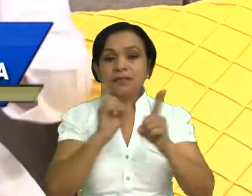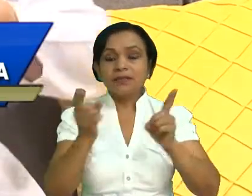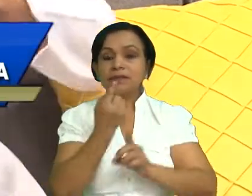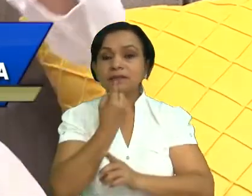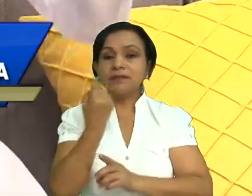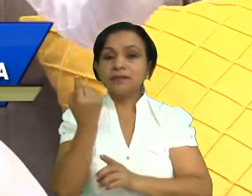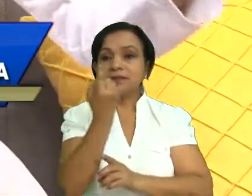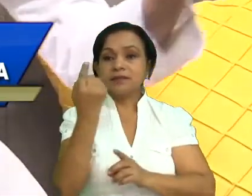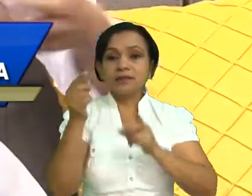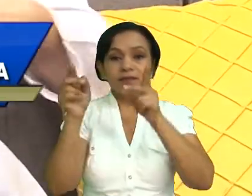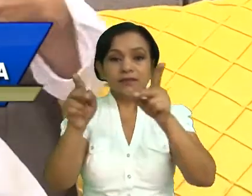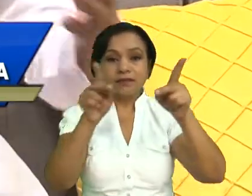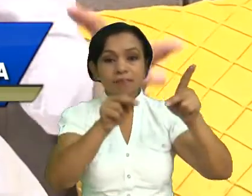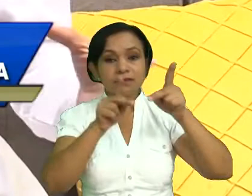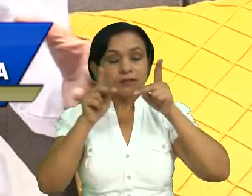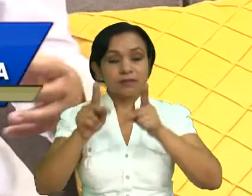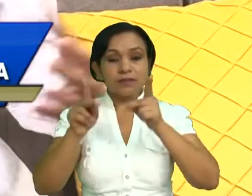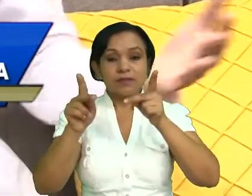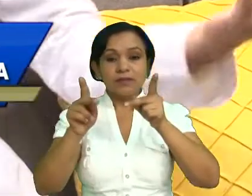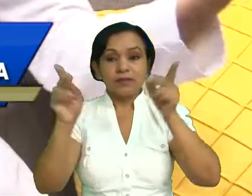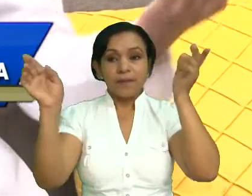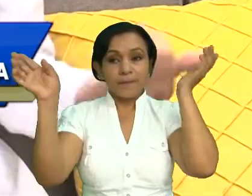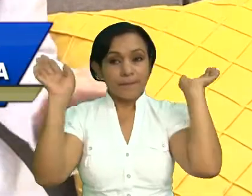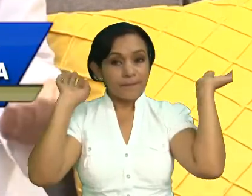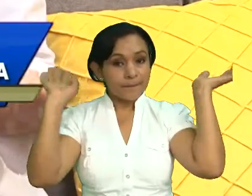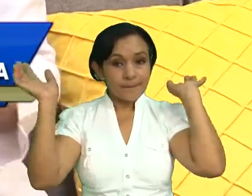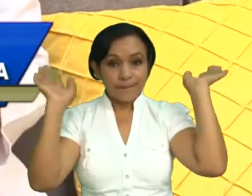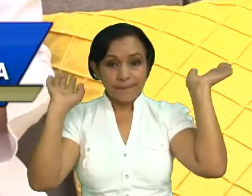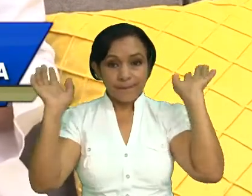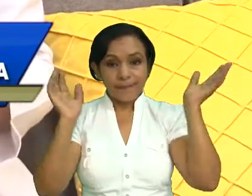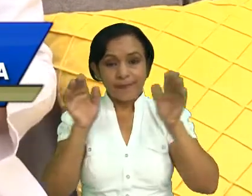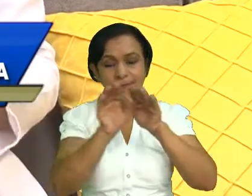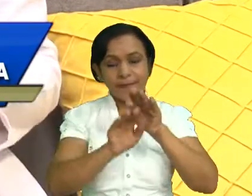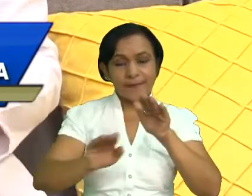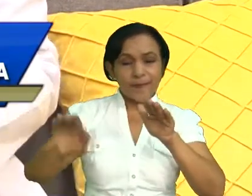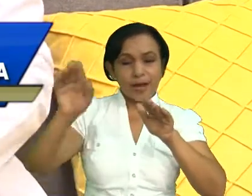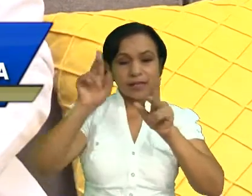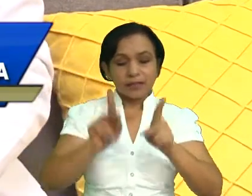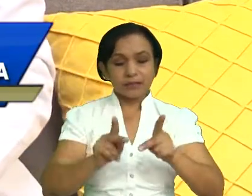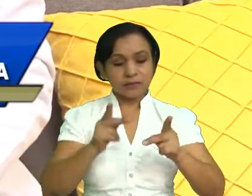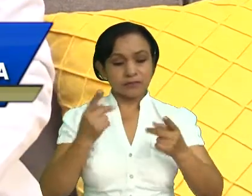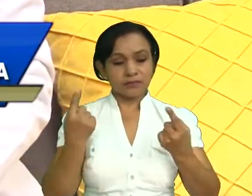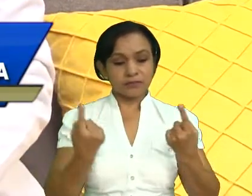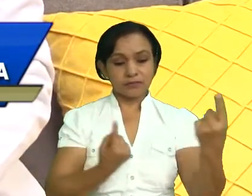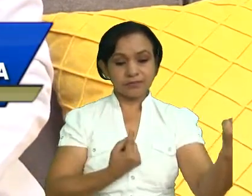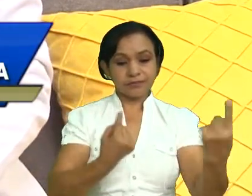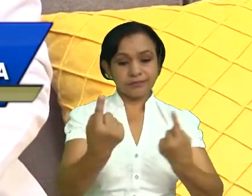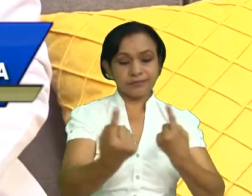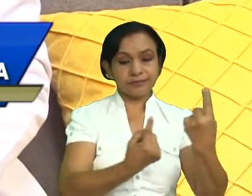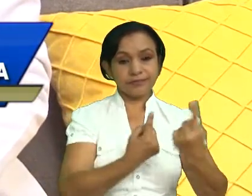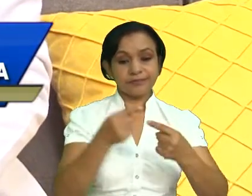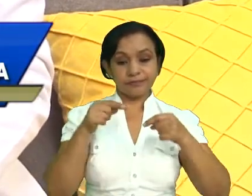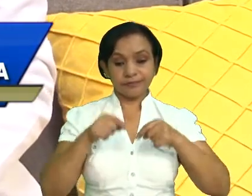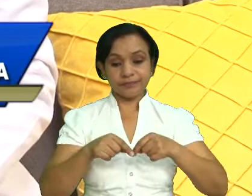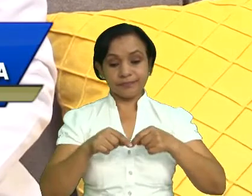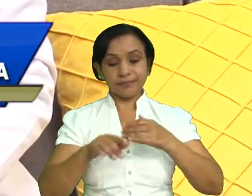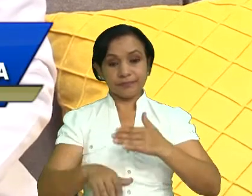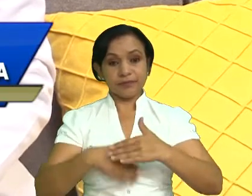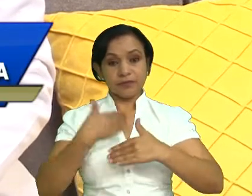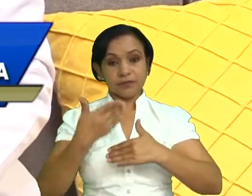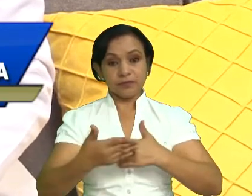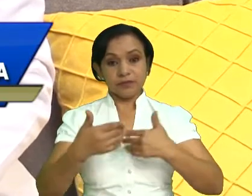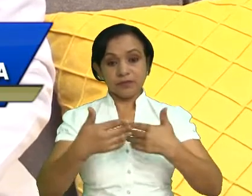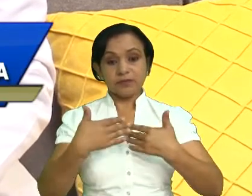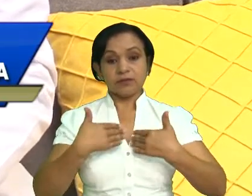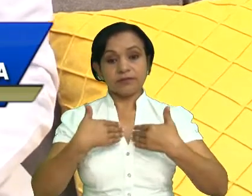informados? Esas personas, esos grupos donde reciben más población y ellos van a ser posteriormente un